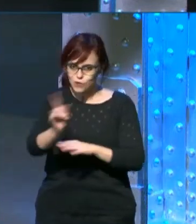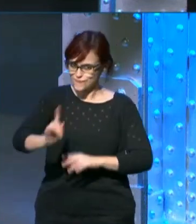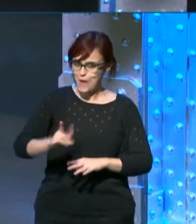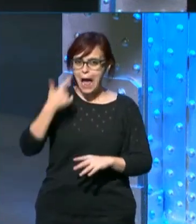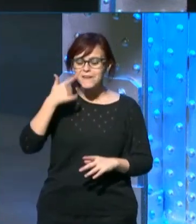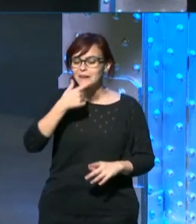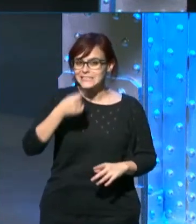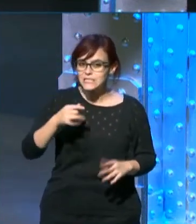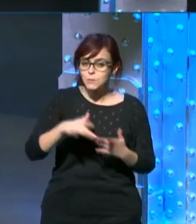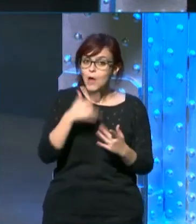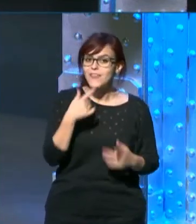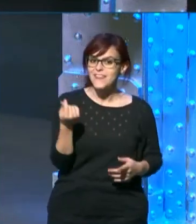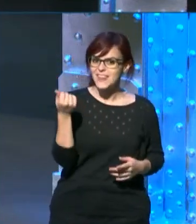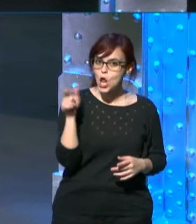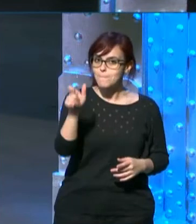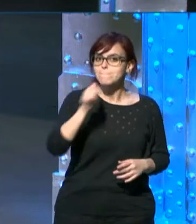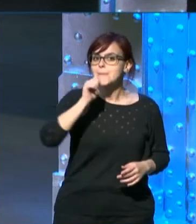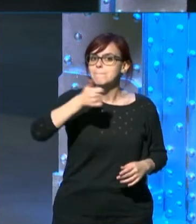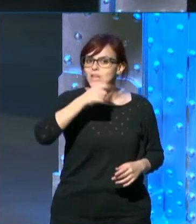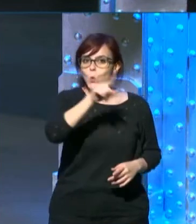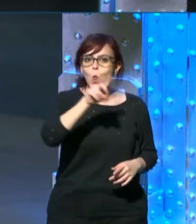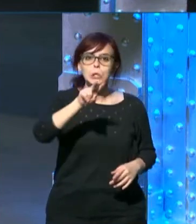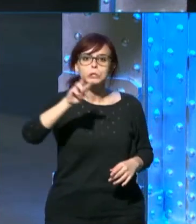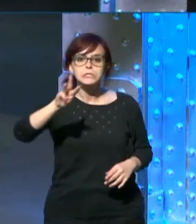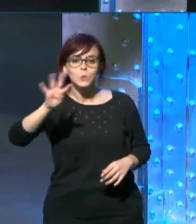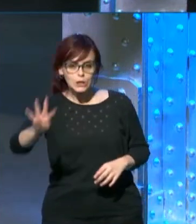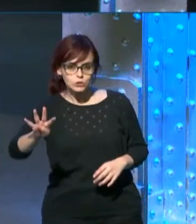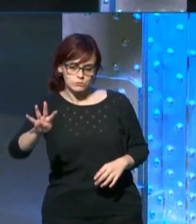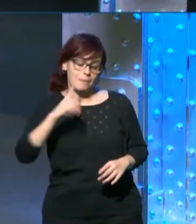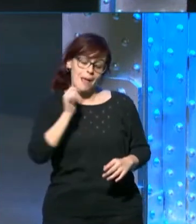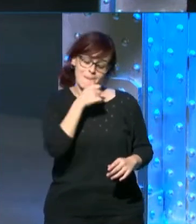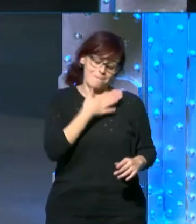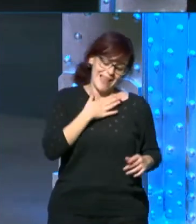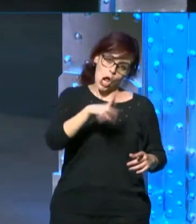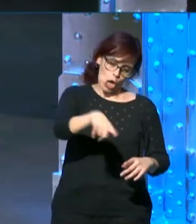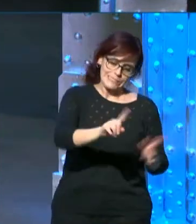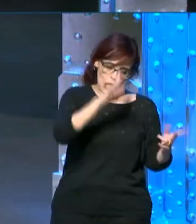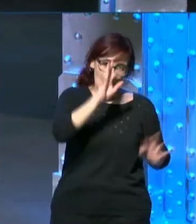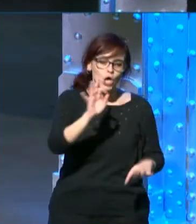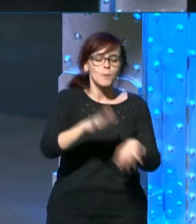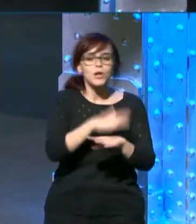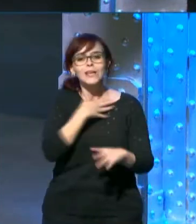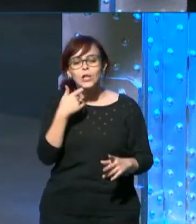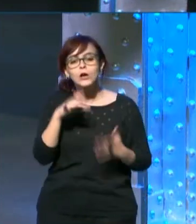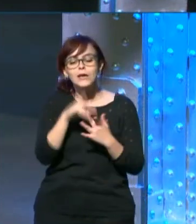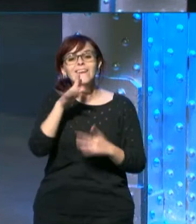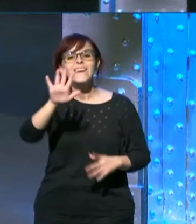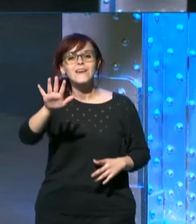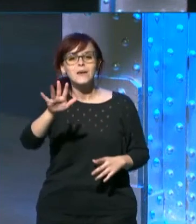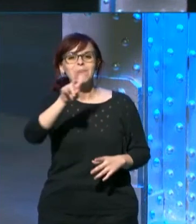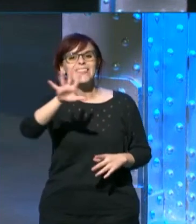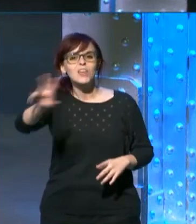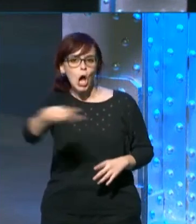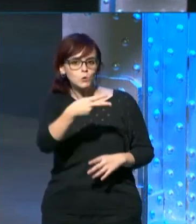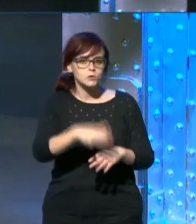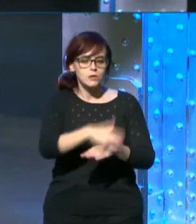cajero dinero, meto mi PIN, que es 1, 2, 3, 4, ese no es mi PIN, obviamente, y digo, quiero sacar 25 euros, y saco 25